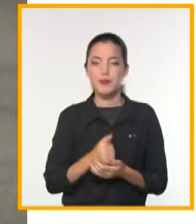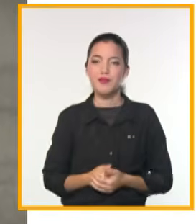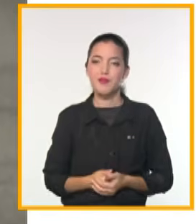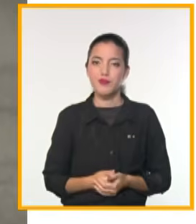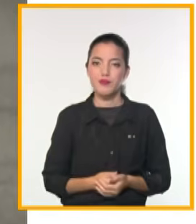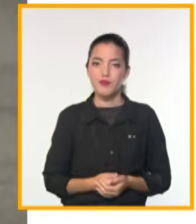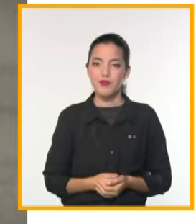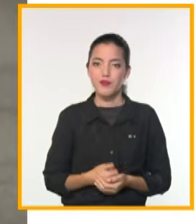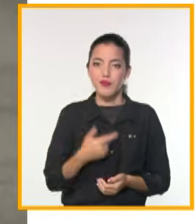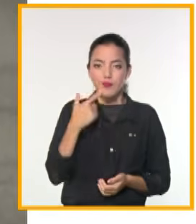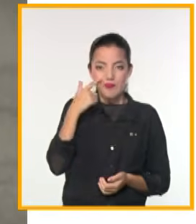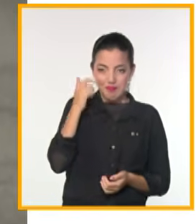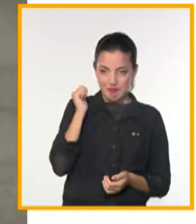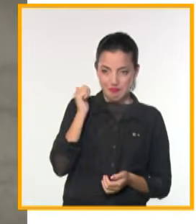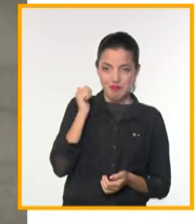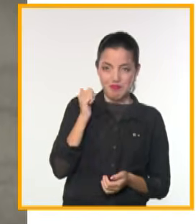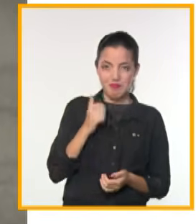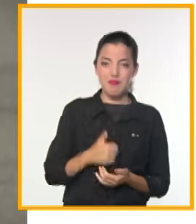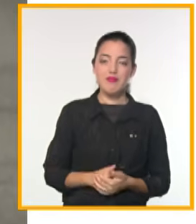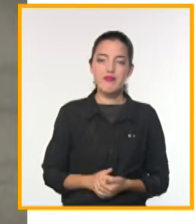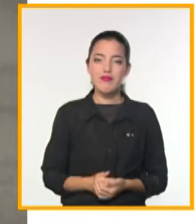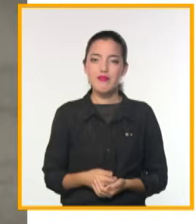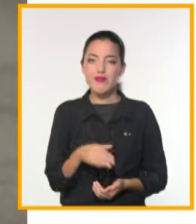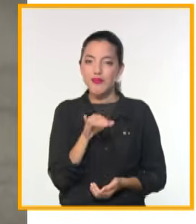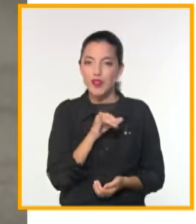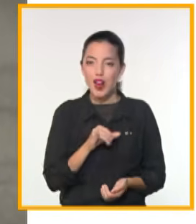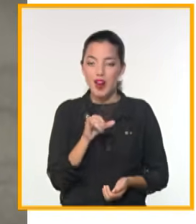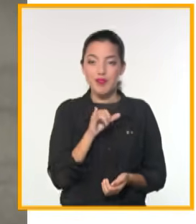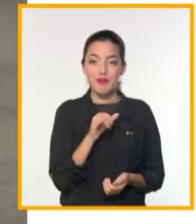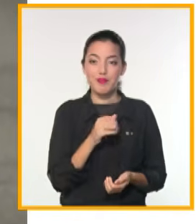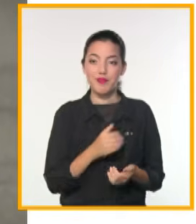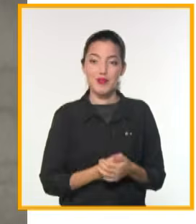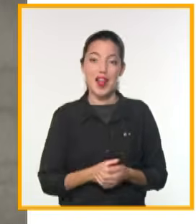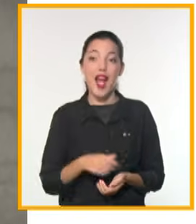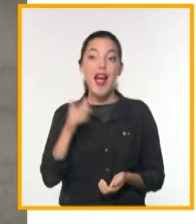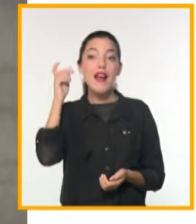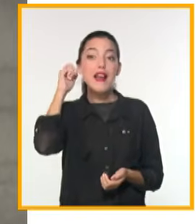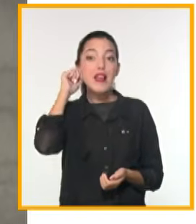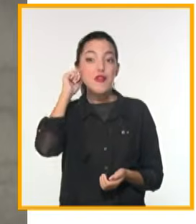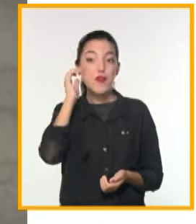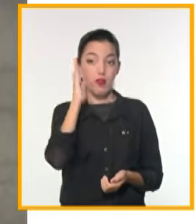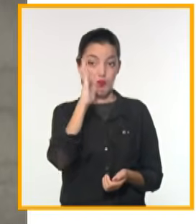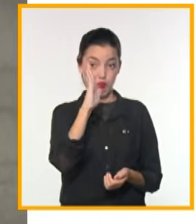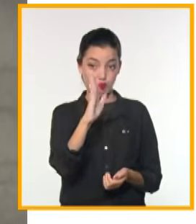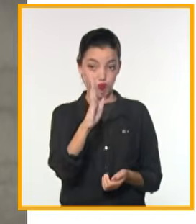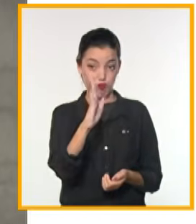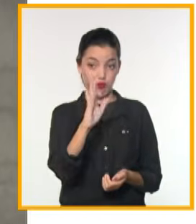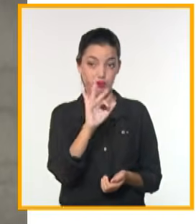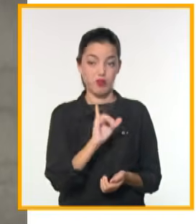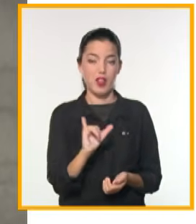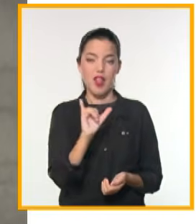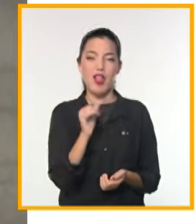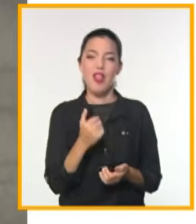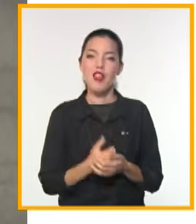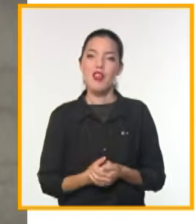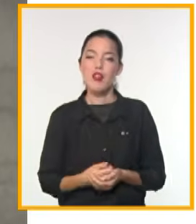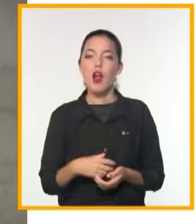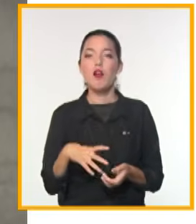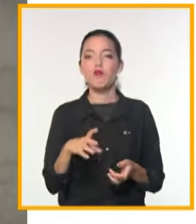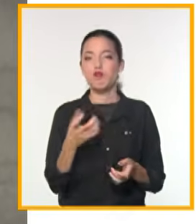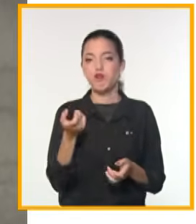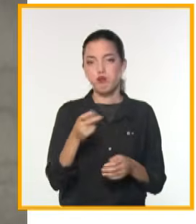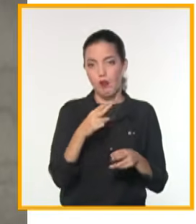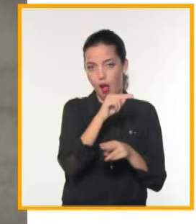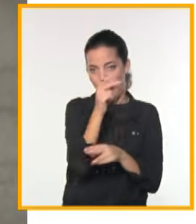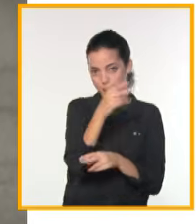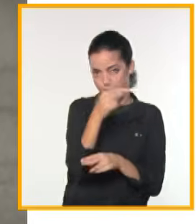Entonces, la F de Fernández, por Fidelito, para que a mí no se me olvide nunca que tú eres Fidelito. Y Díaz Balart,